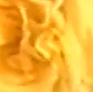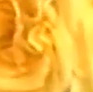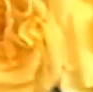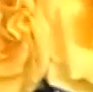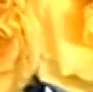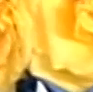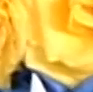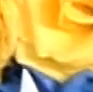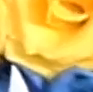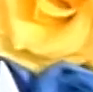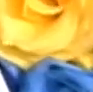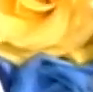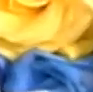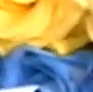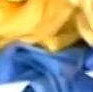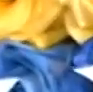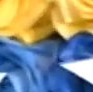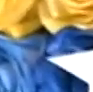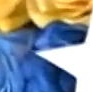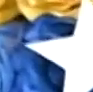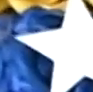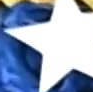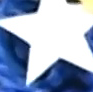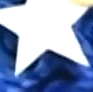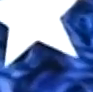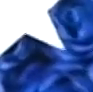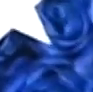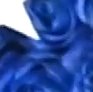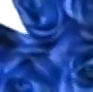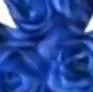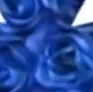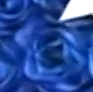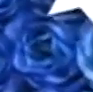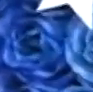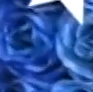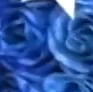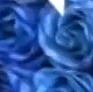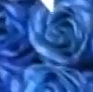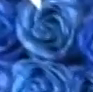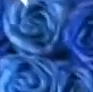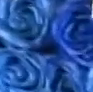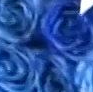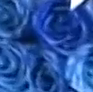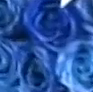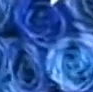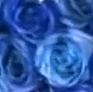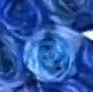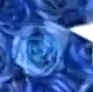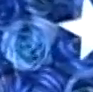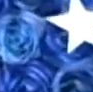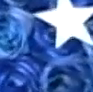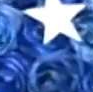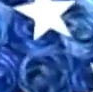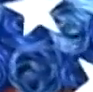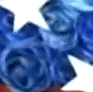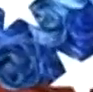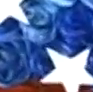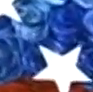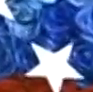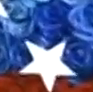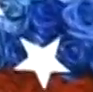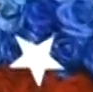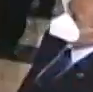de una mestiza, Paula María Nieves, y de un inmigrante italiano, José Cristóbal Rocio.